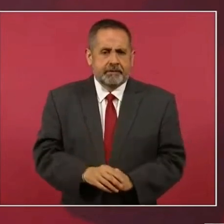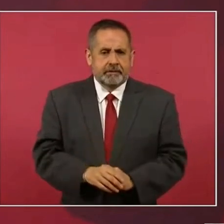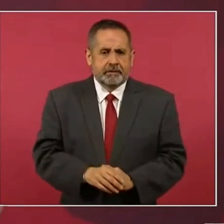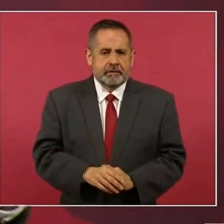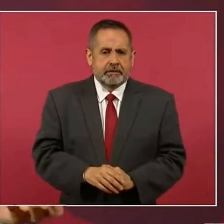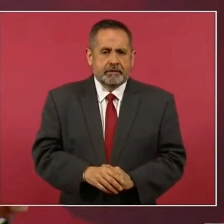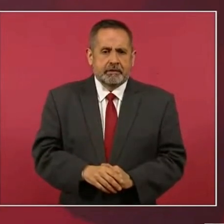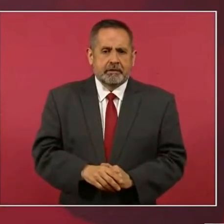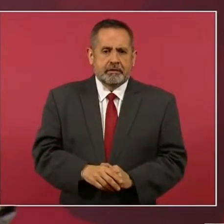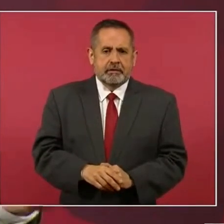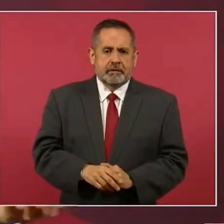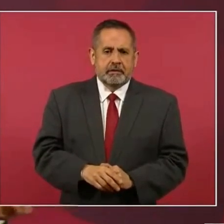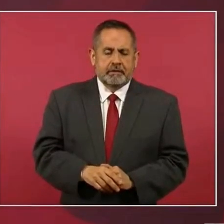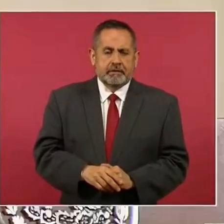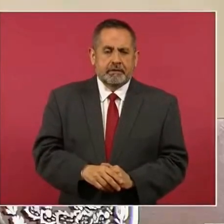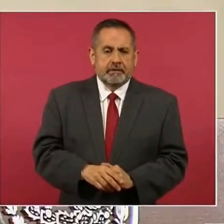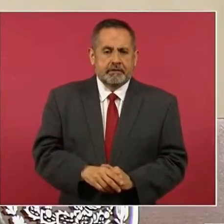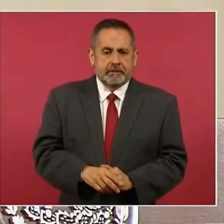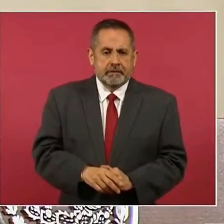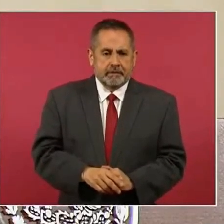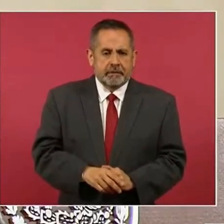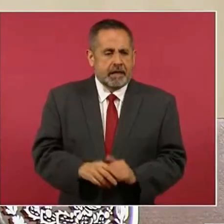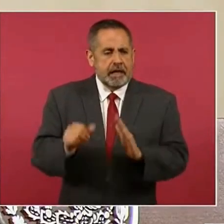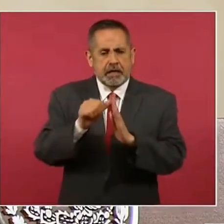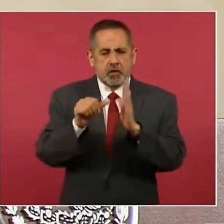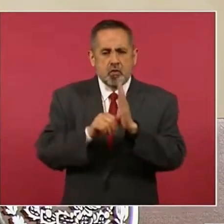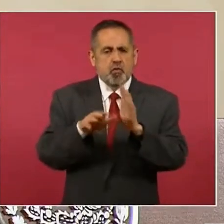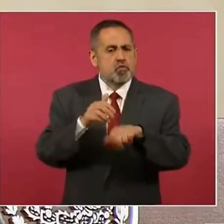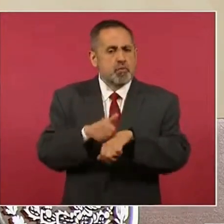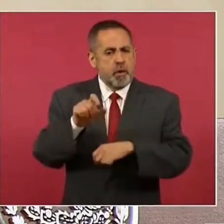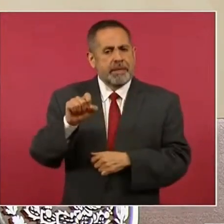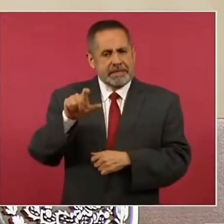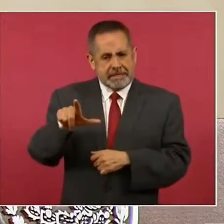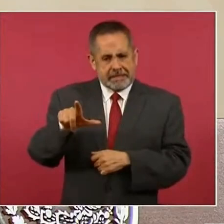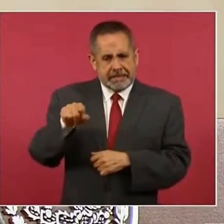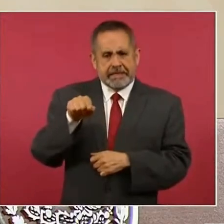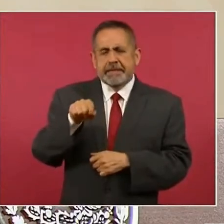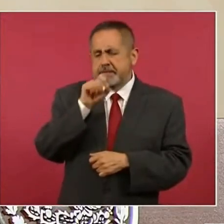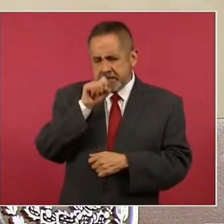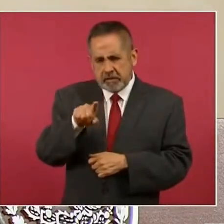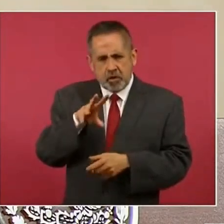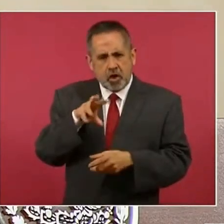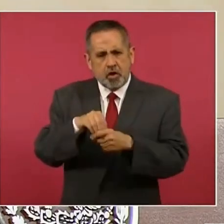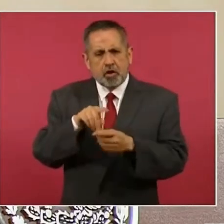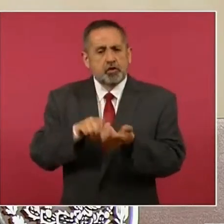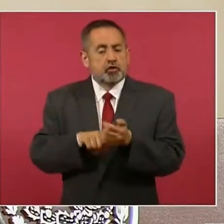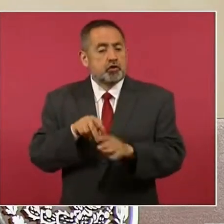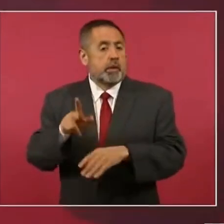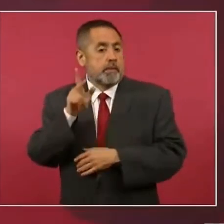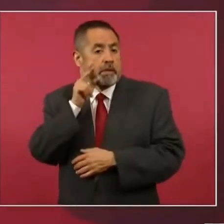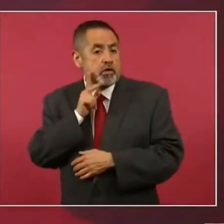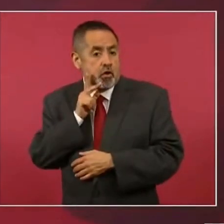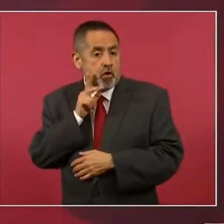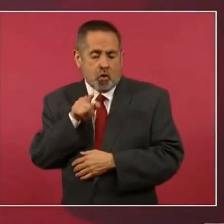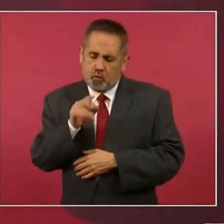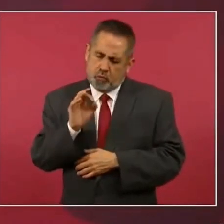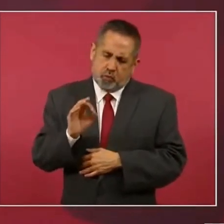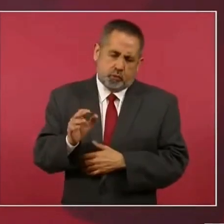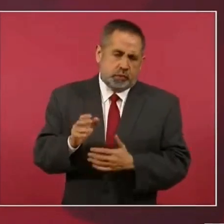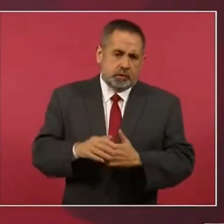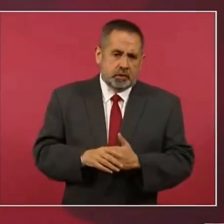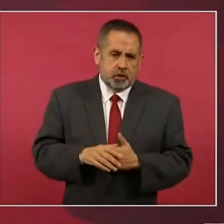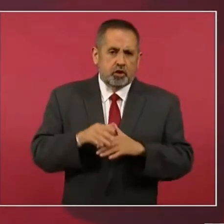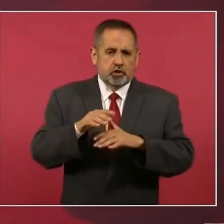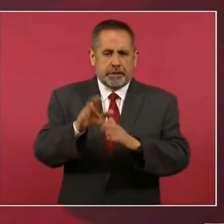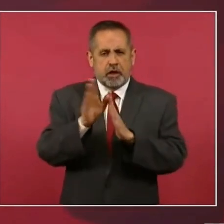El caso del artículo 27 también, en lo relacionado con el petróleo, hablando